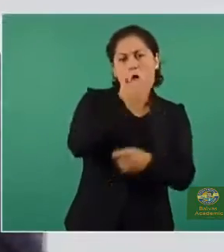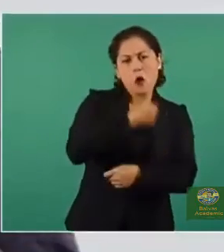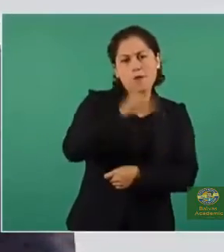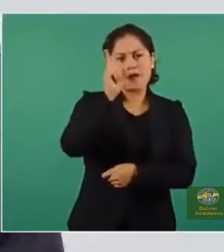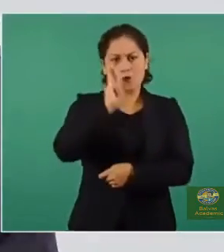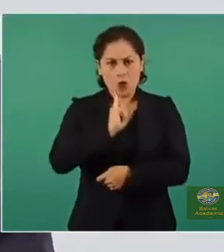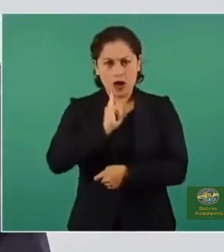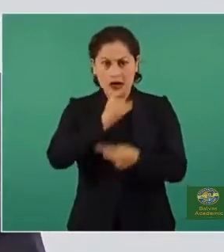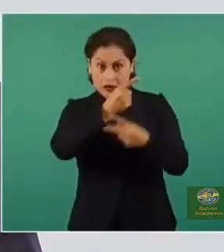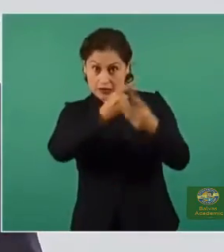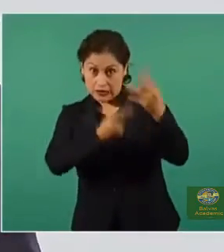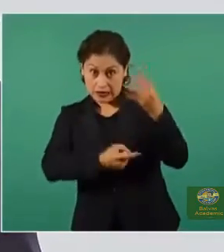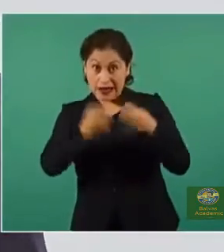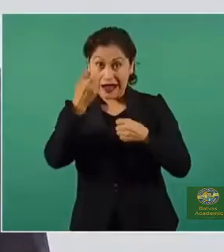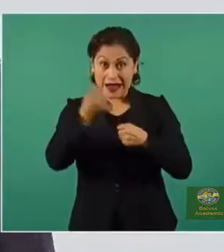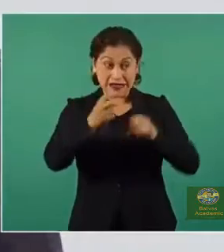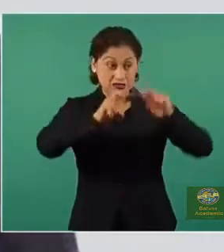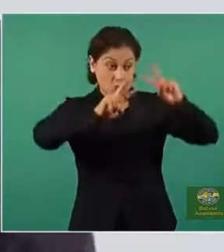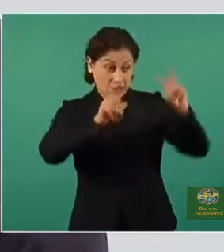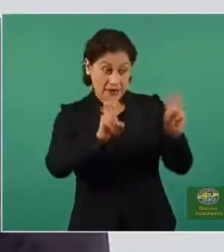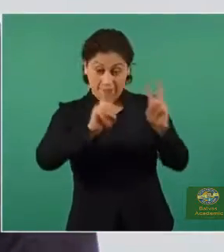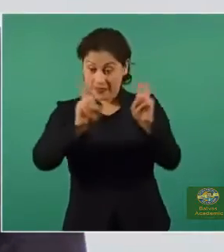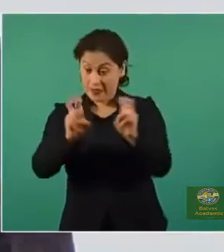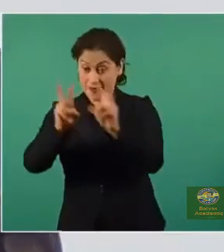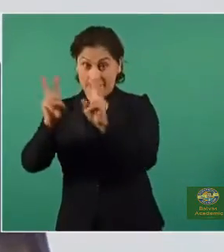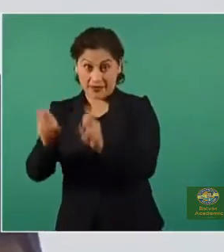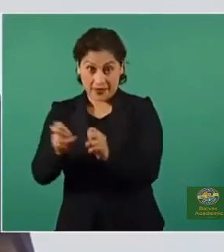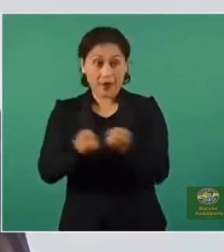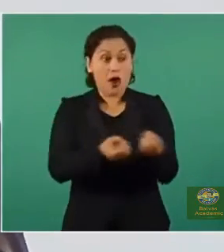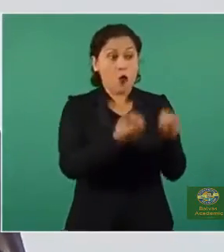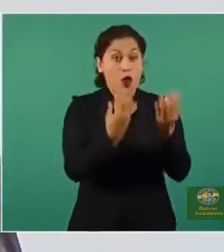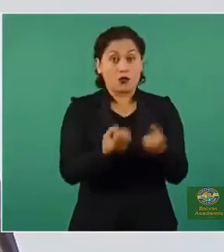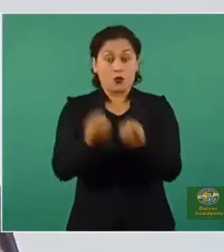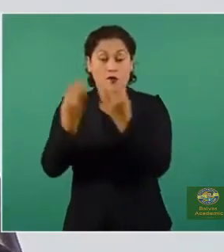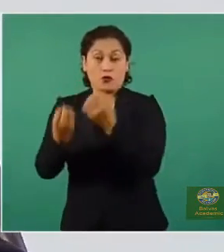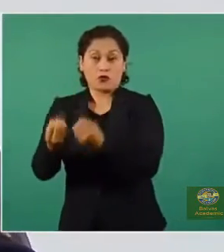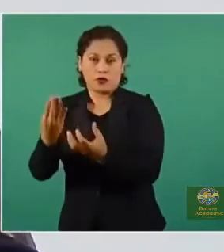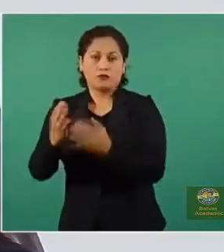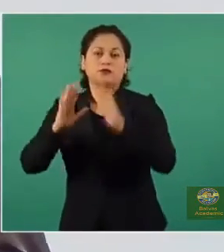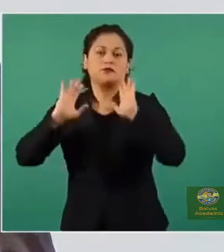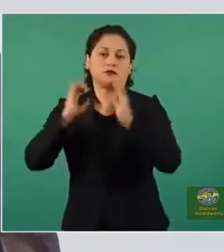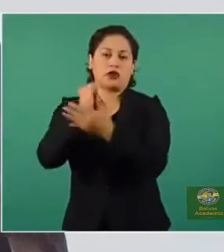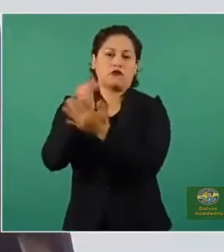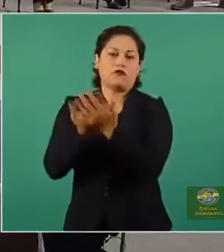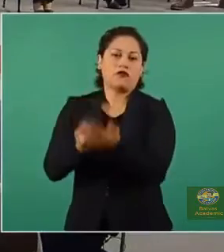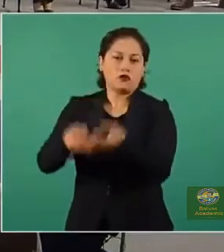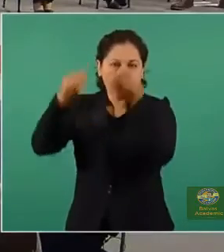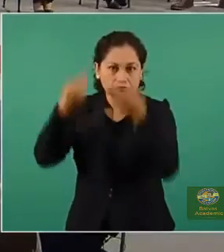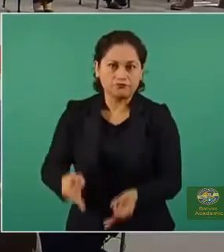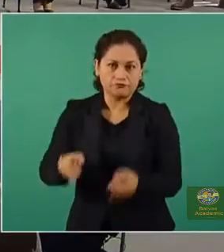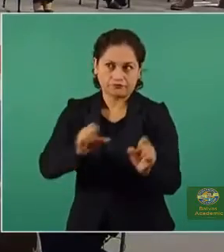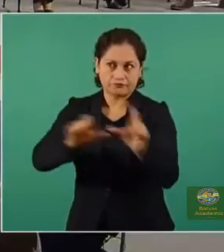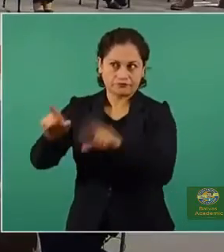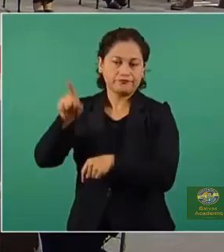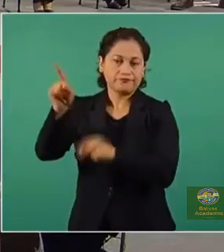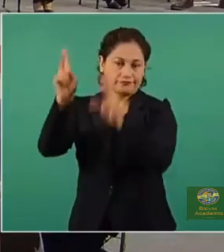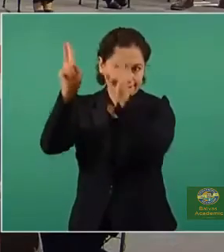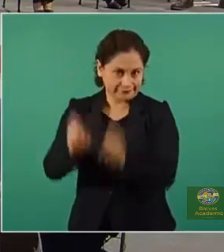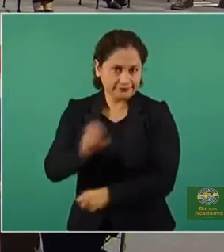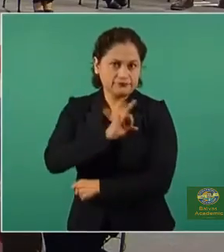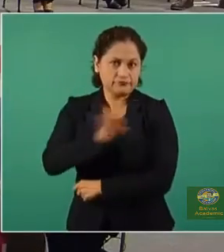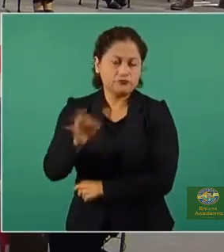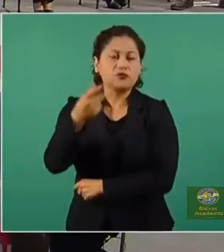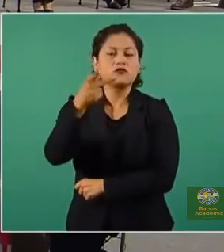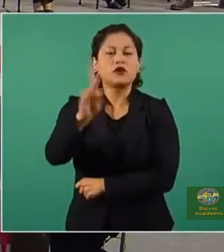mayor detalle en el reporte a nivel nacional que ya está en disposición ahí en la comisión, pero déjenme darles algunos que creo que son los datos más relevantes.